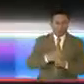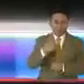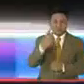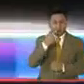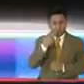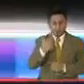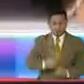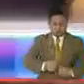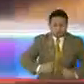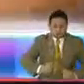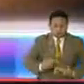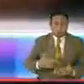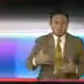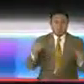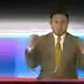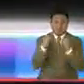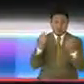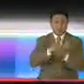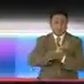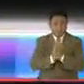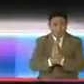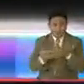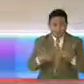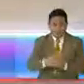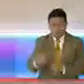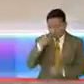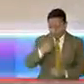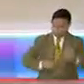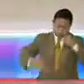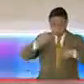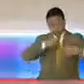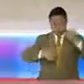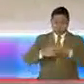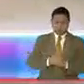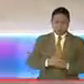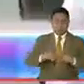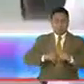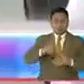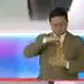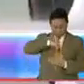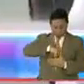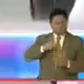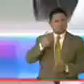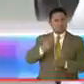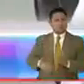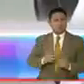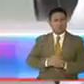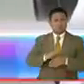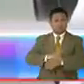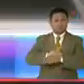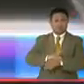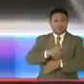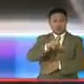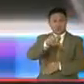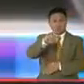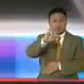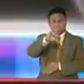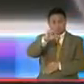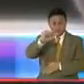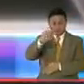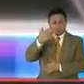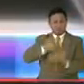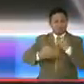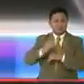el sobrepeso, la falta de actividad física y una mala alimentación. ¿Pero qué pasa en el organismo? La doctora María Lucila Carrasco explica por